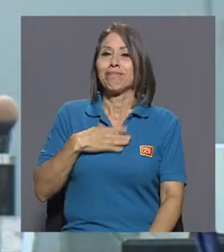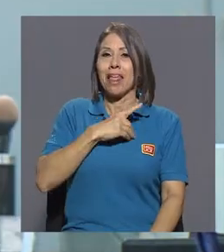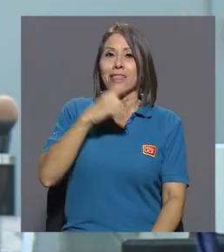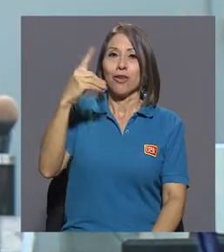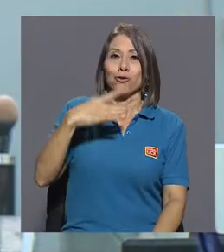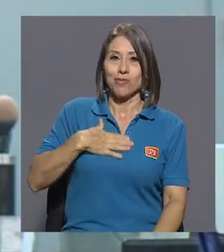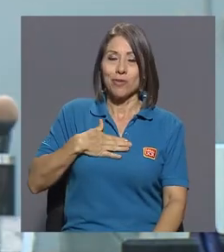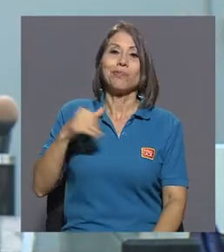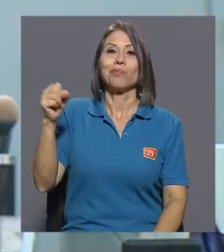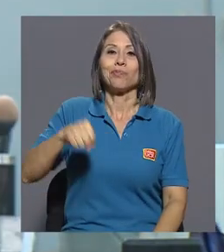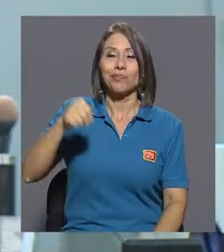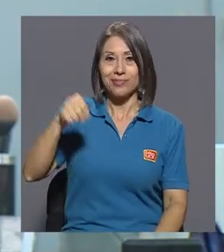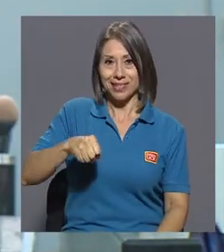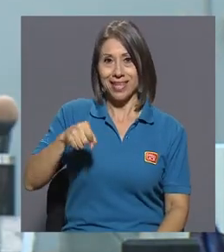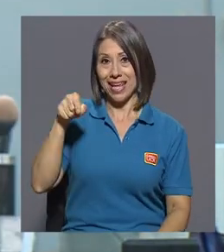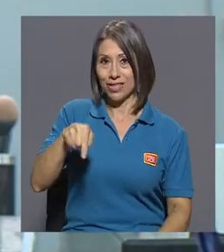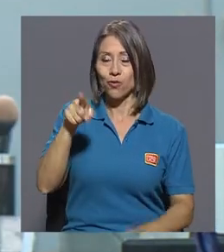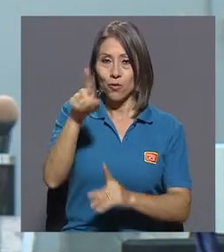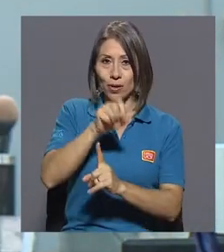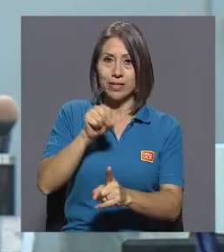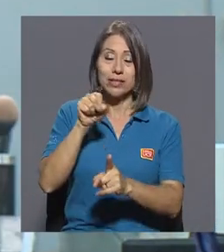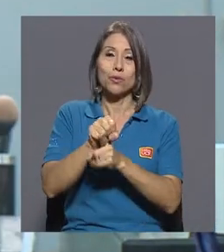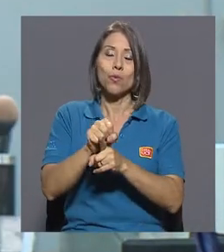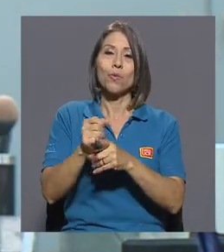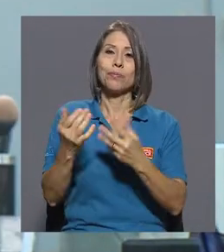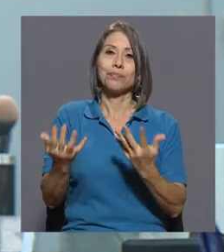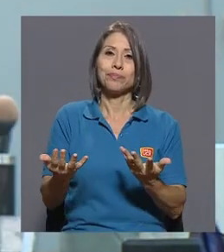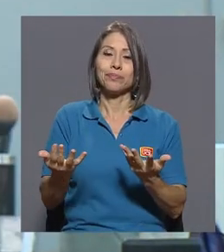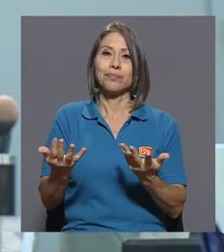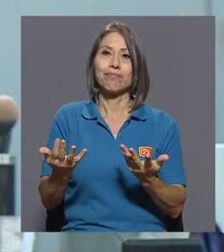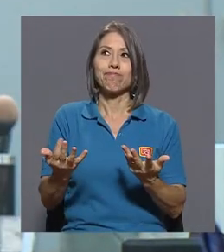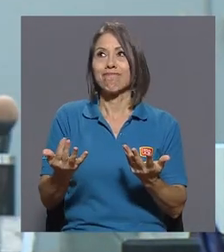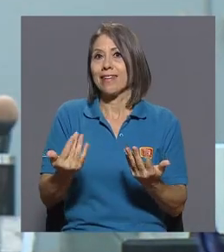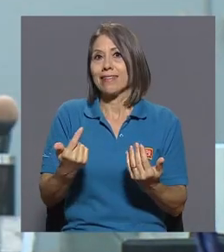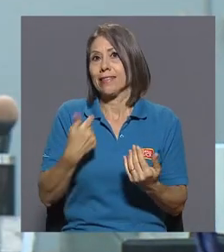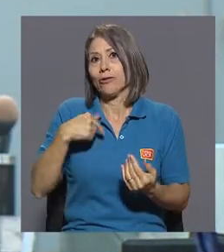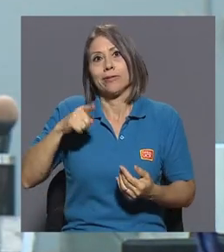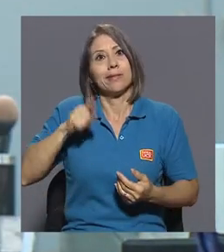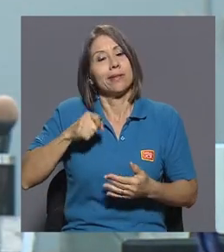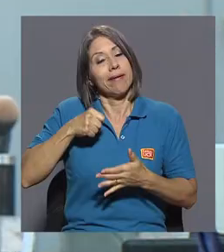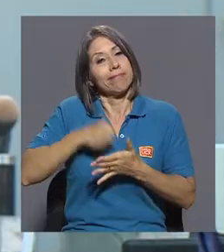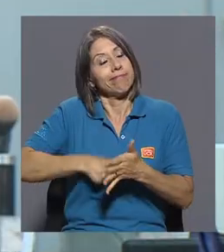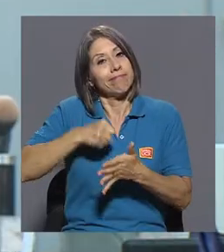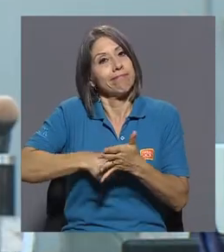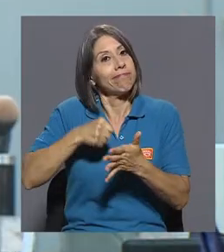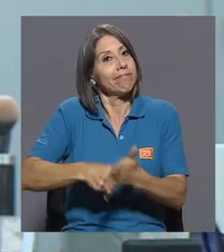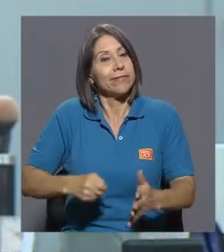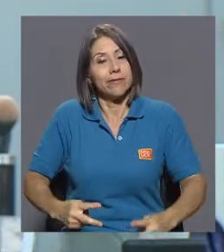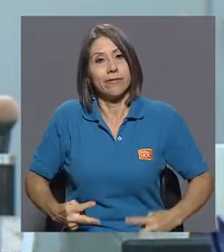situación, también creo que de sobrevivencia.